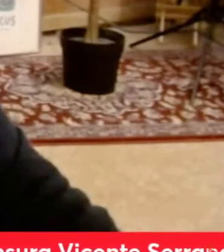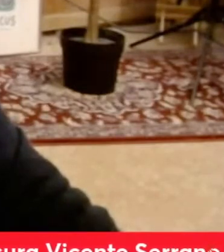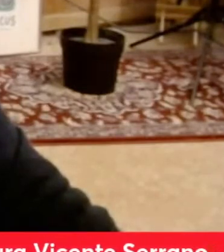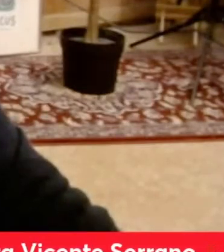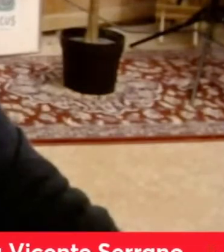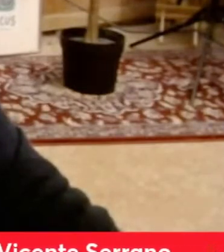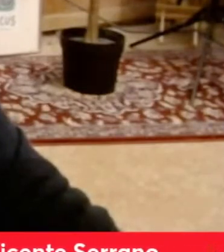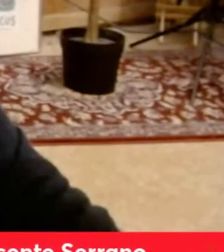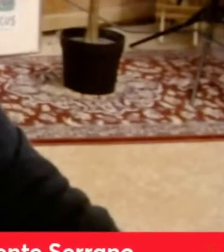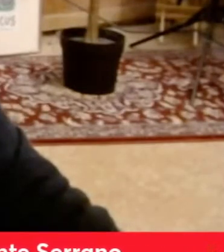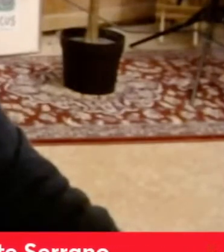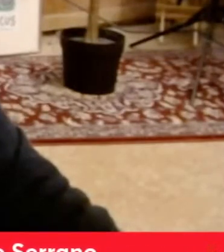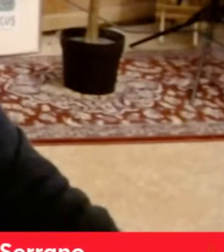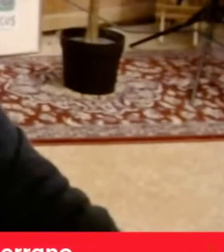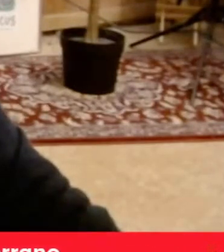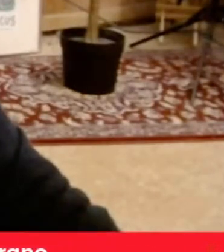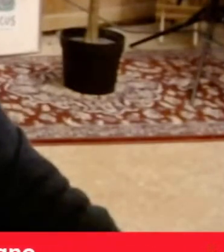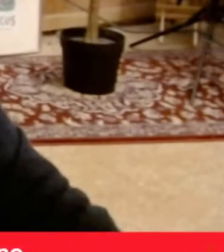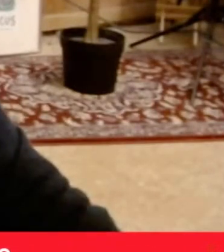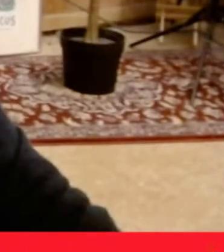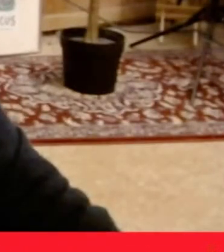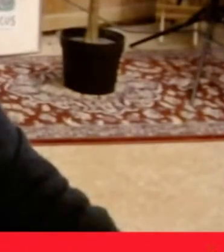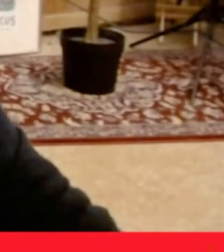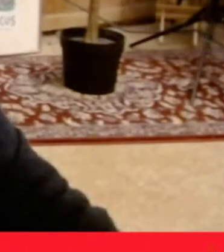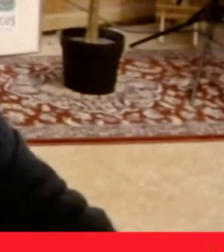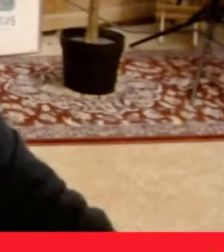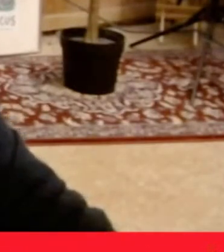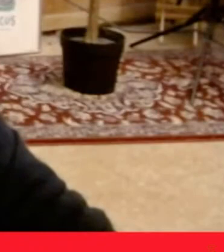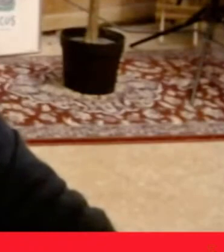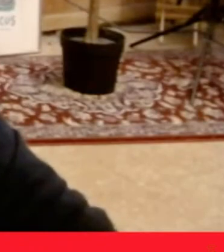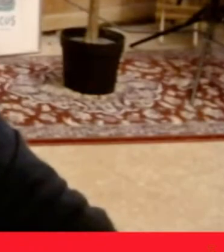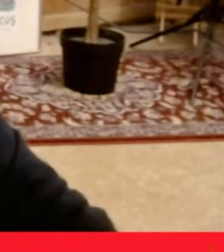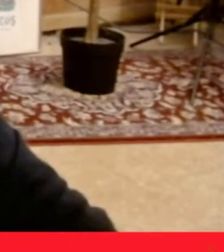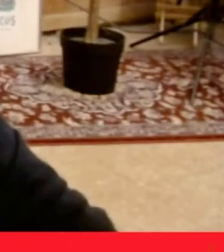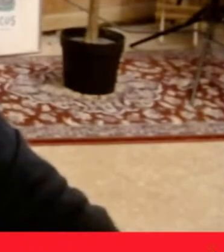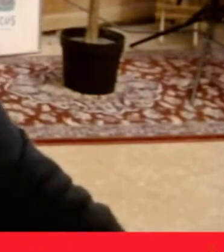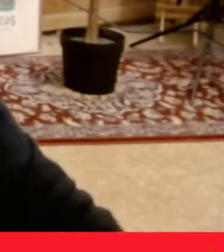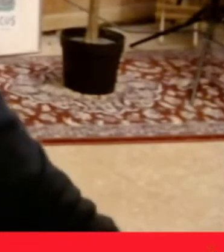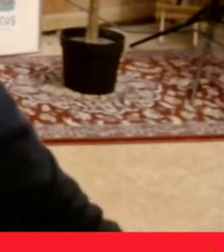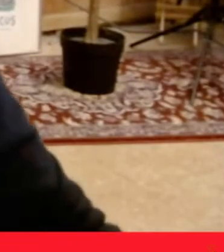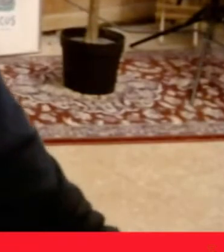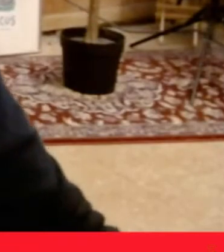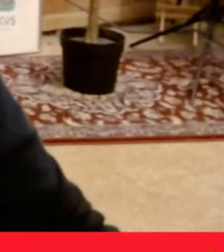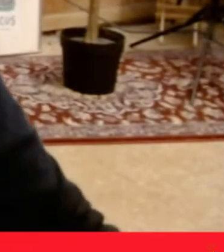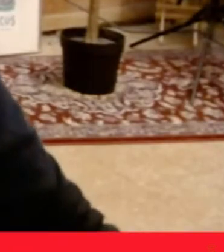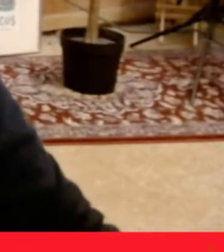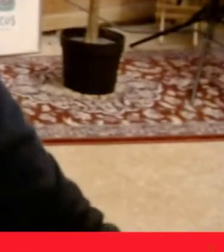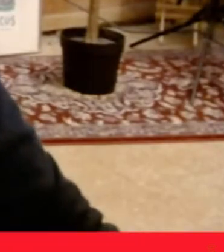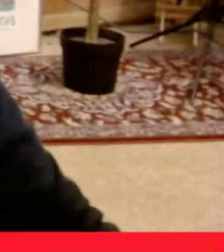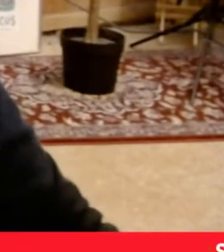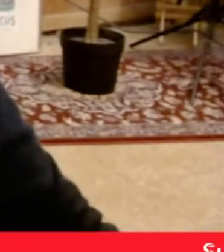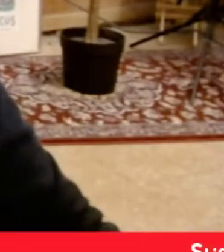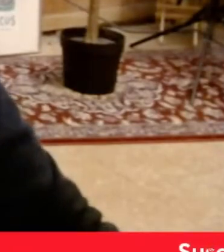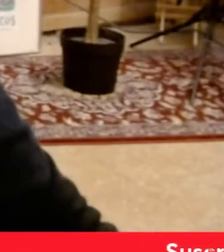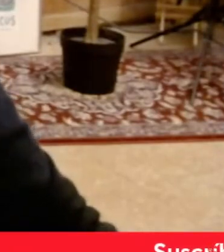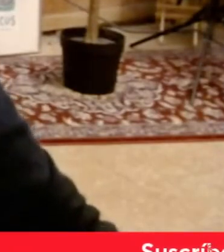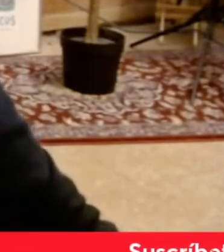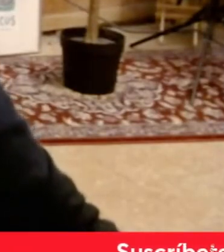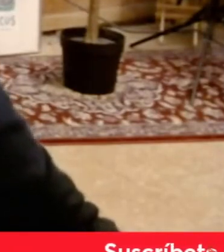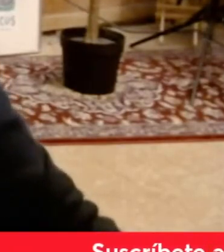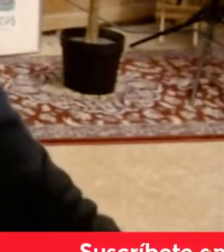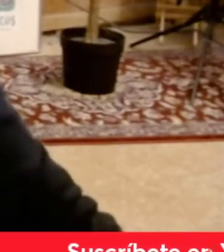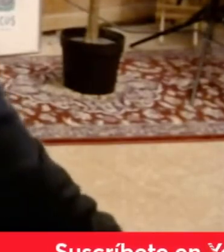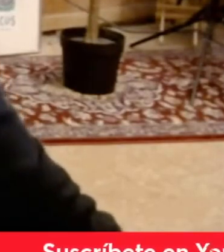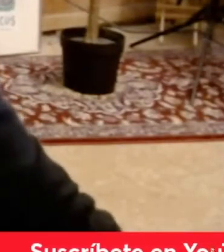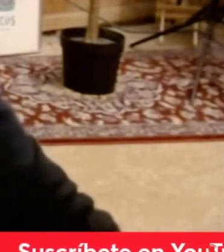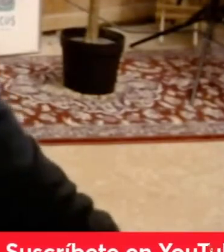el discurso que dio ayer Claudia Sheinbaum en Cancún, porque entre las notas de Reforma,